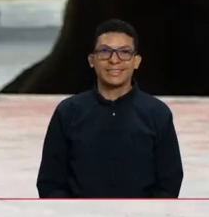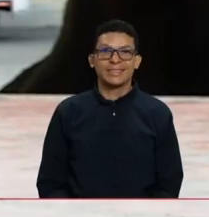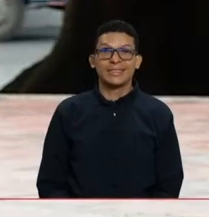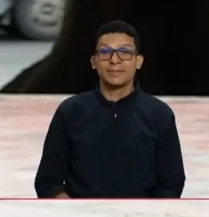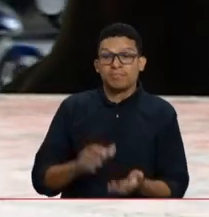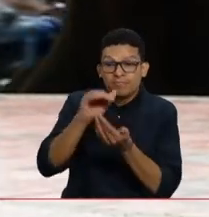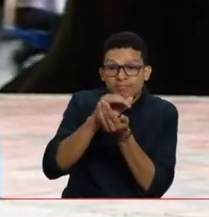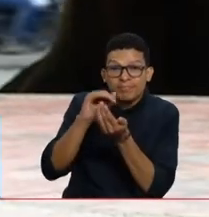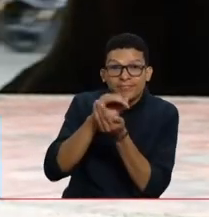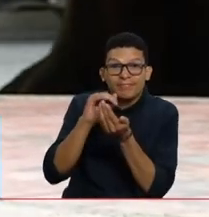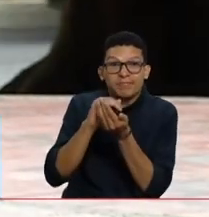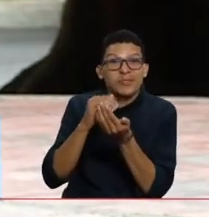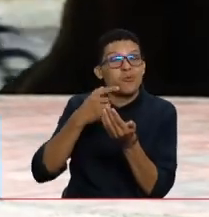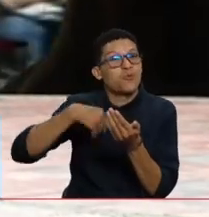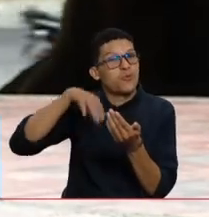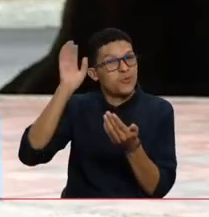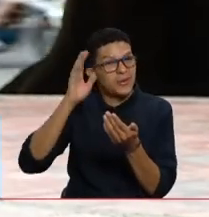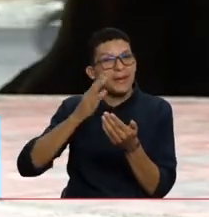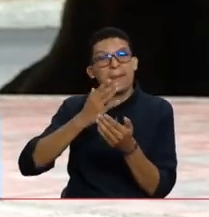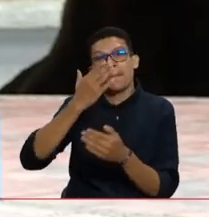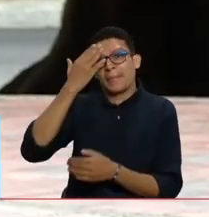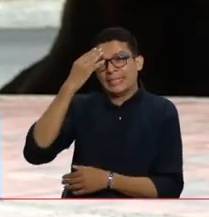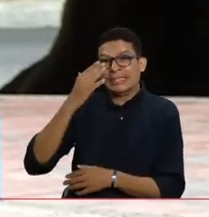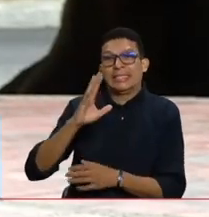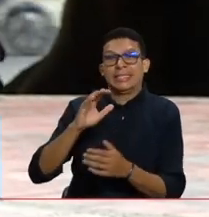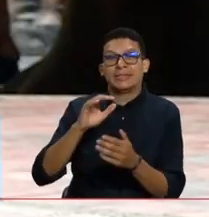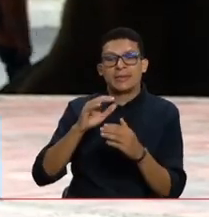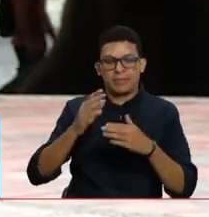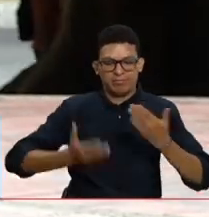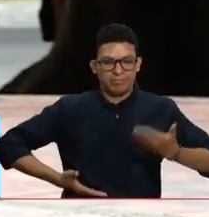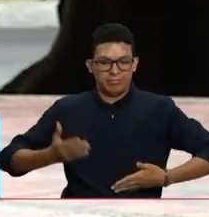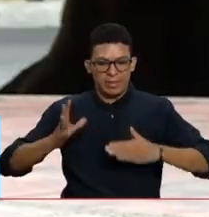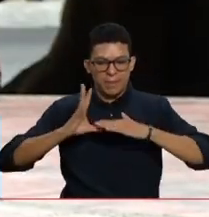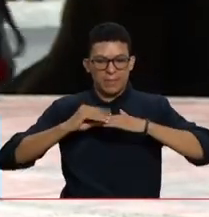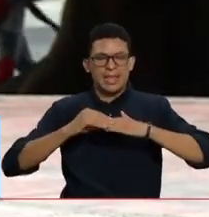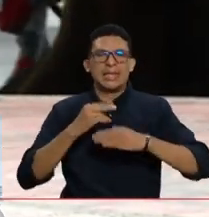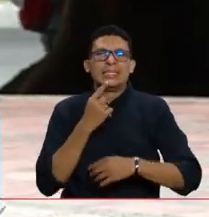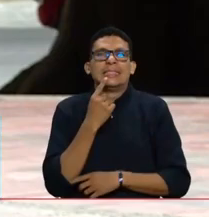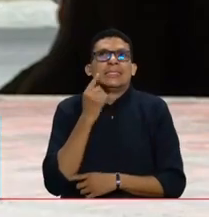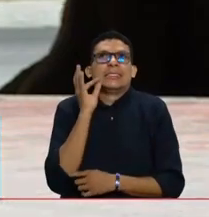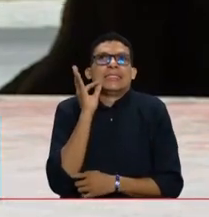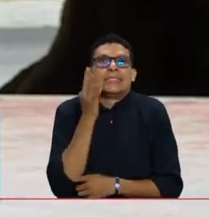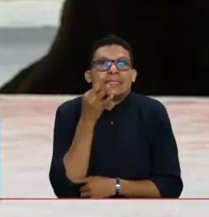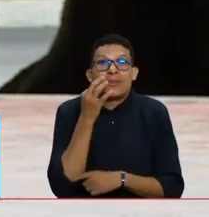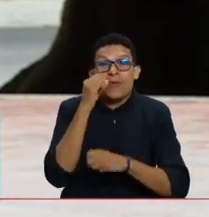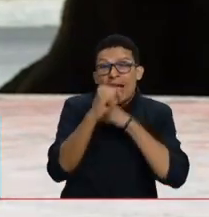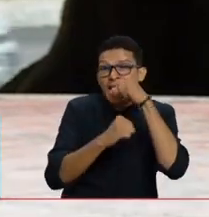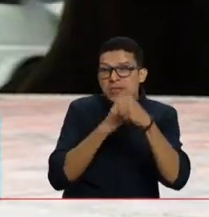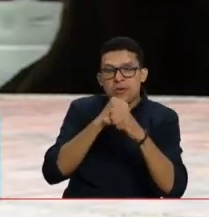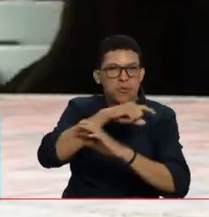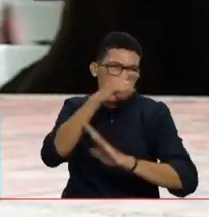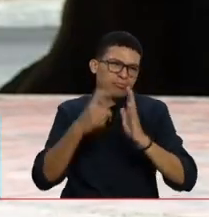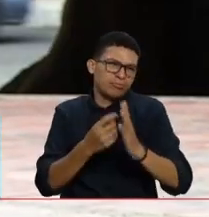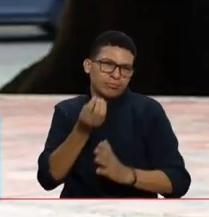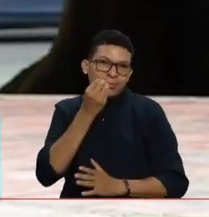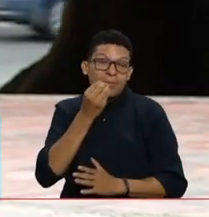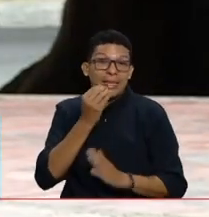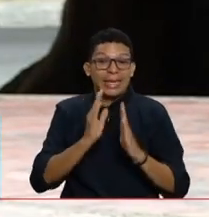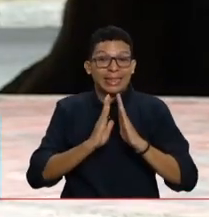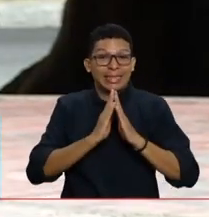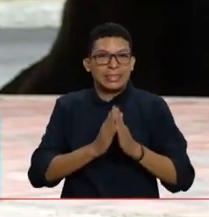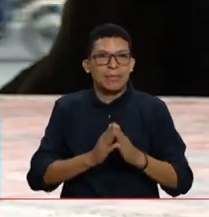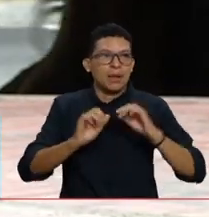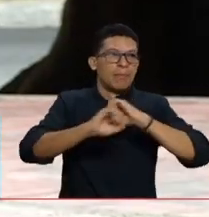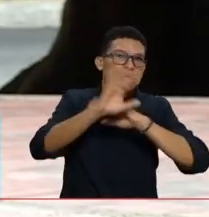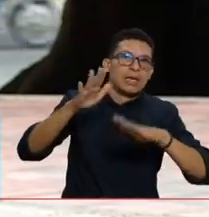El buñuelo es uno de los productos de panadería más deliciosos, lo comemos todo el año, pero en diciembre, mañana, tarde y